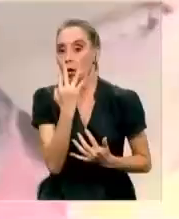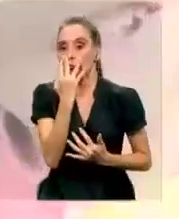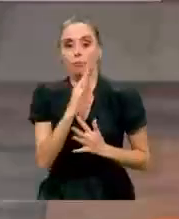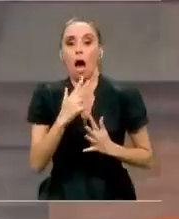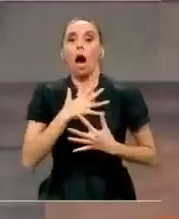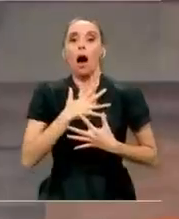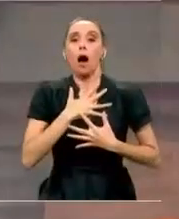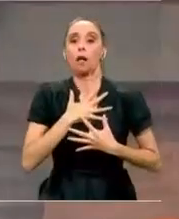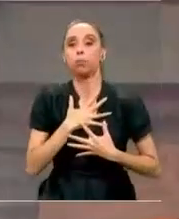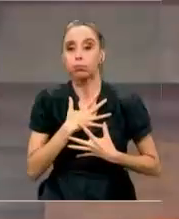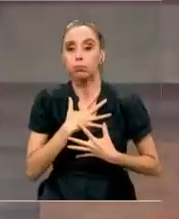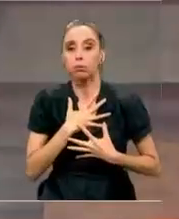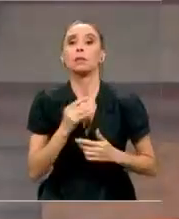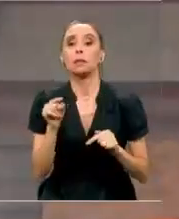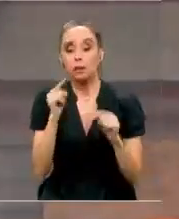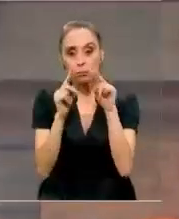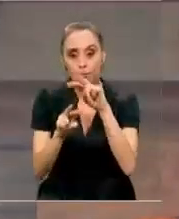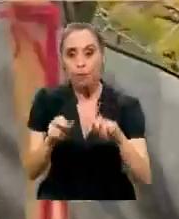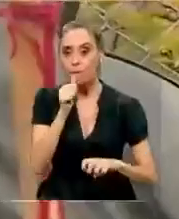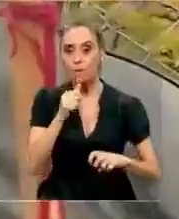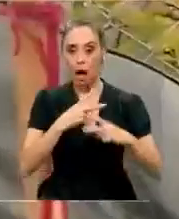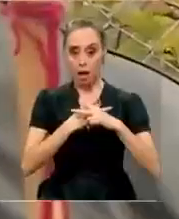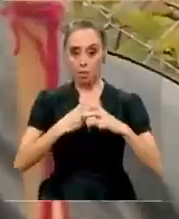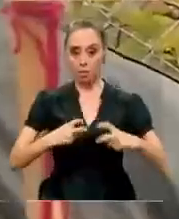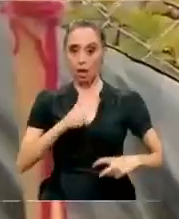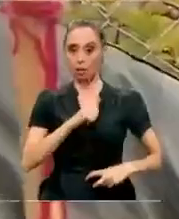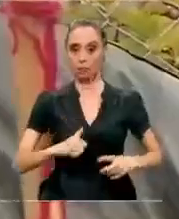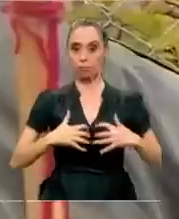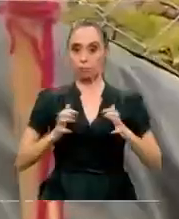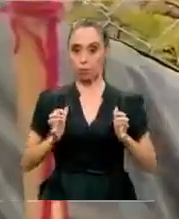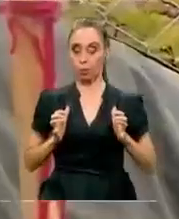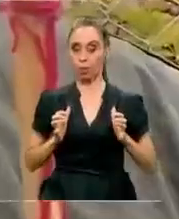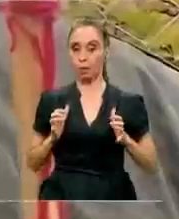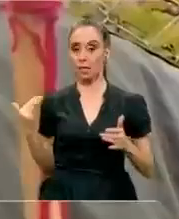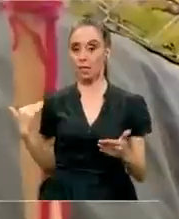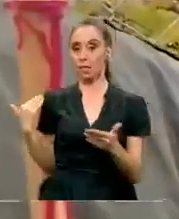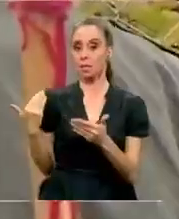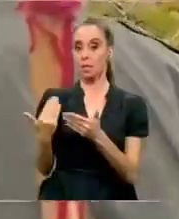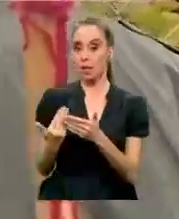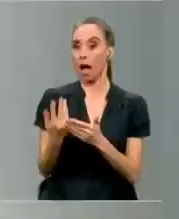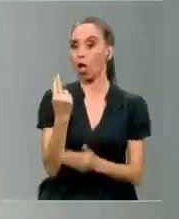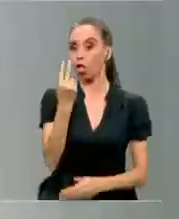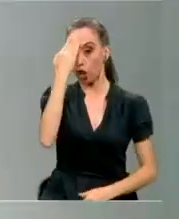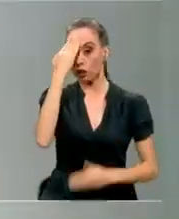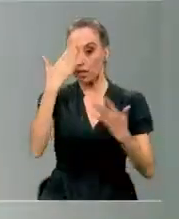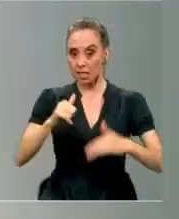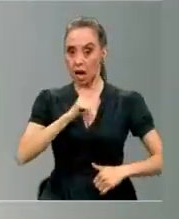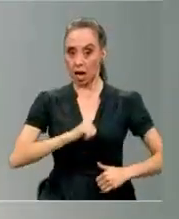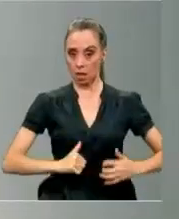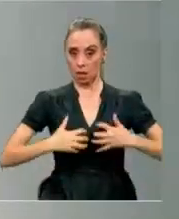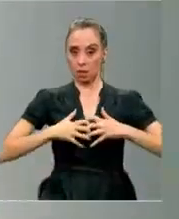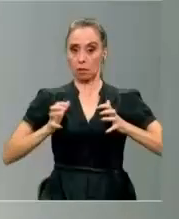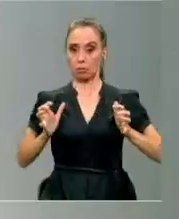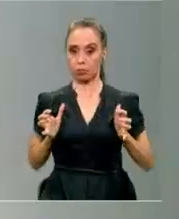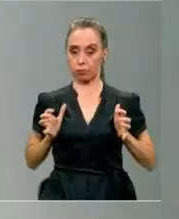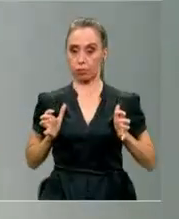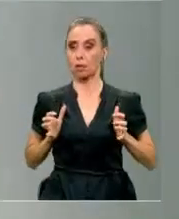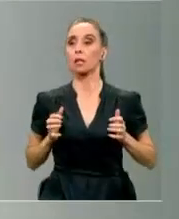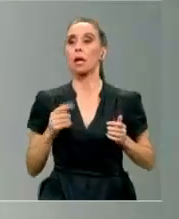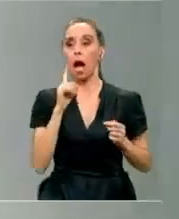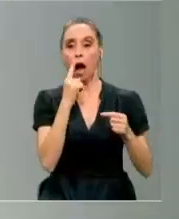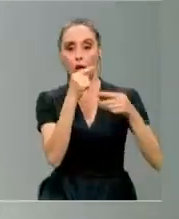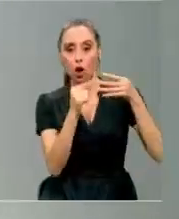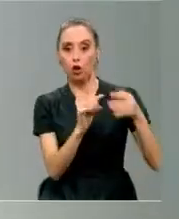reserva- la espera aún de análisis forenses pendientes a 12 días de la autopsia estos mecanismos que pueden conducir a la muerte